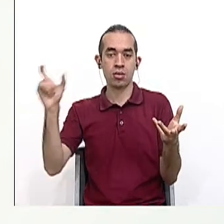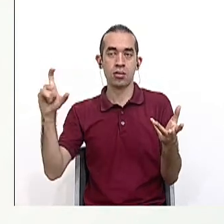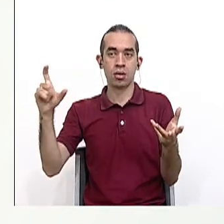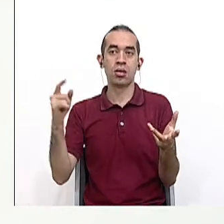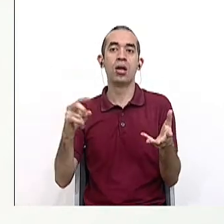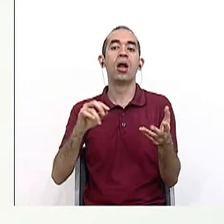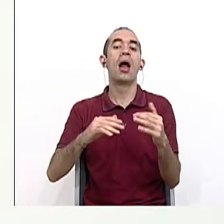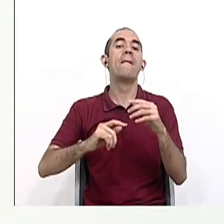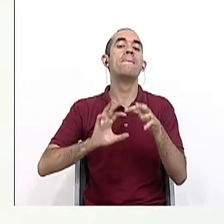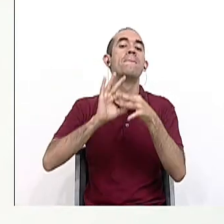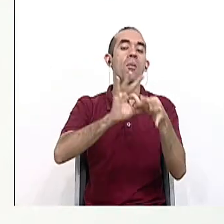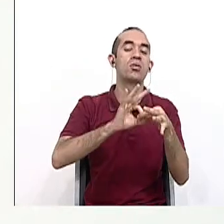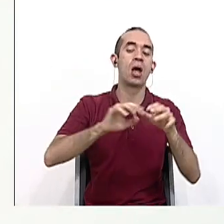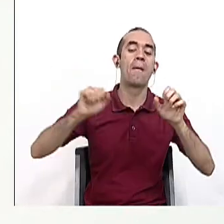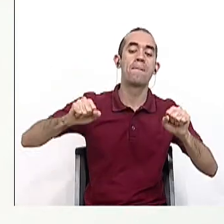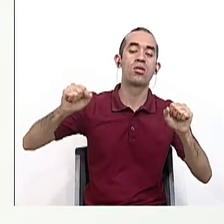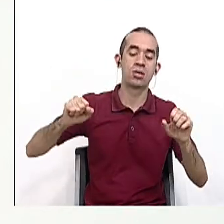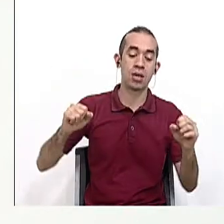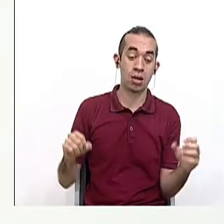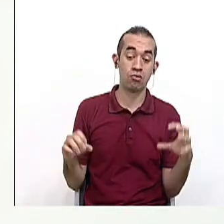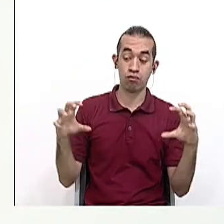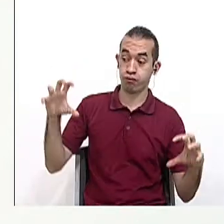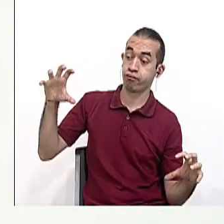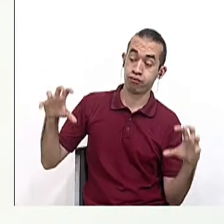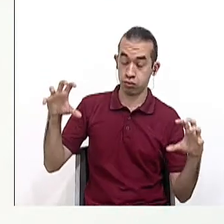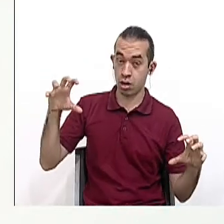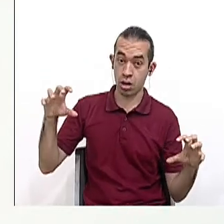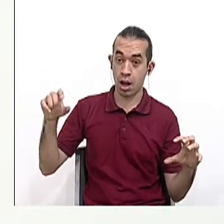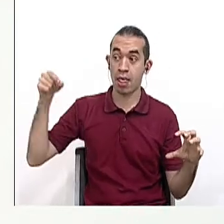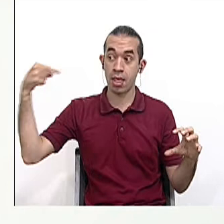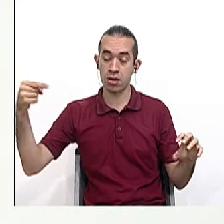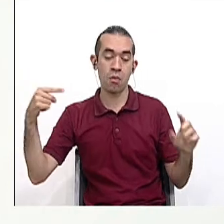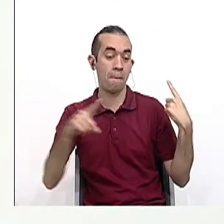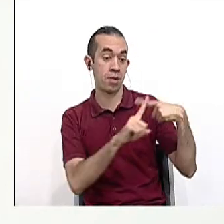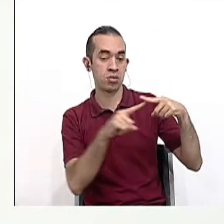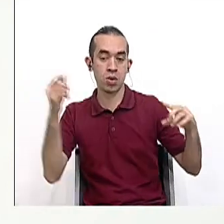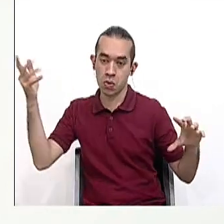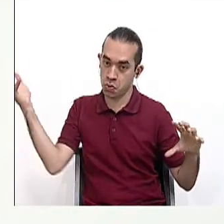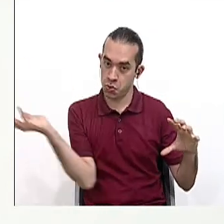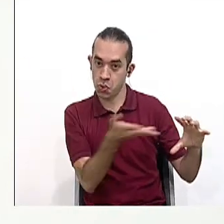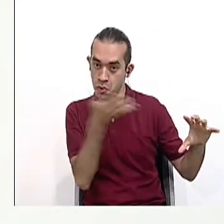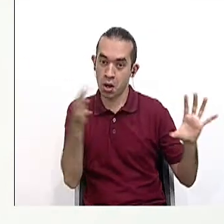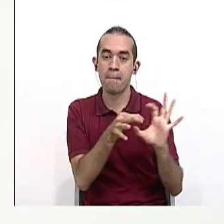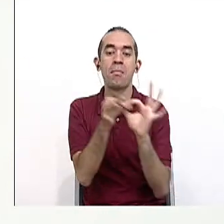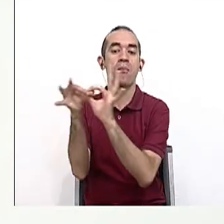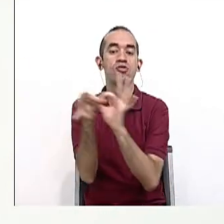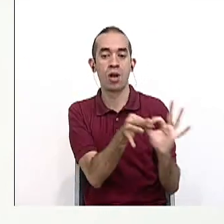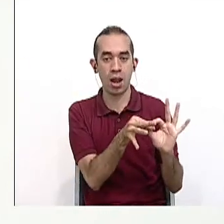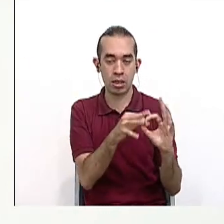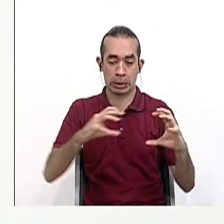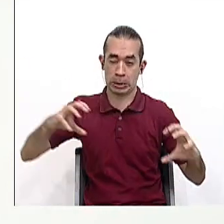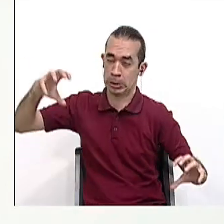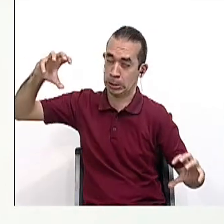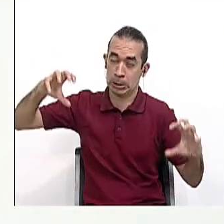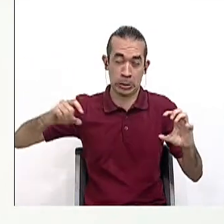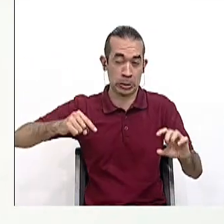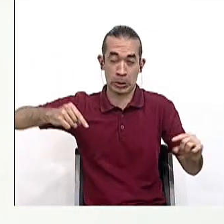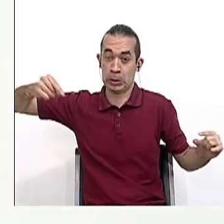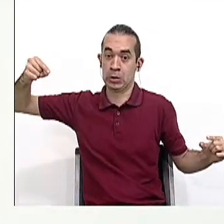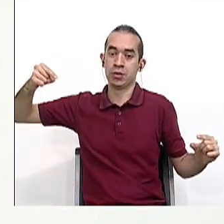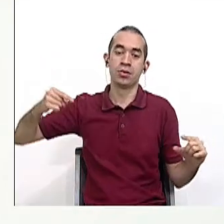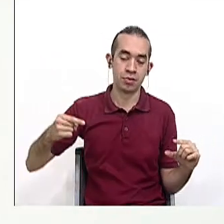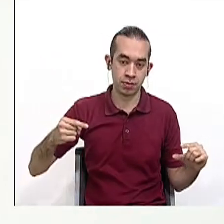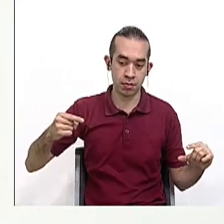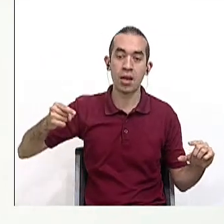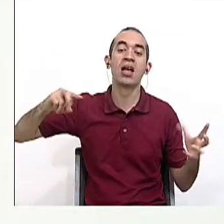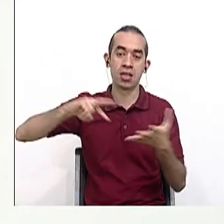de potencial V entre sus puntos extremos. Esta ley nos viene a relacionar la intensidad de la corriente con la